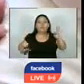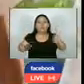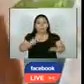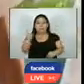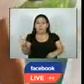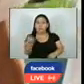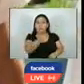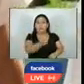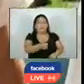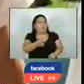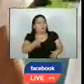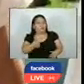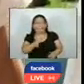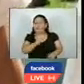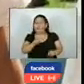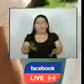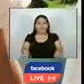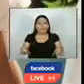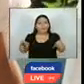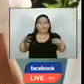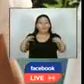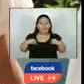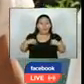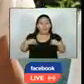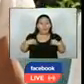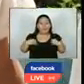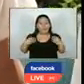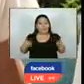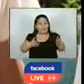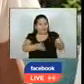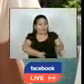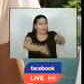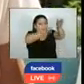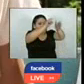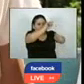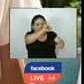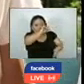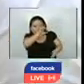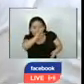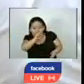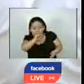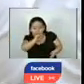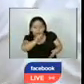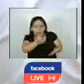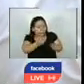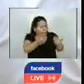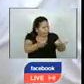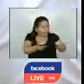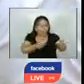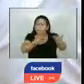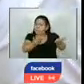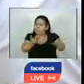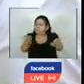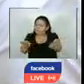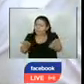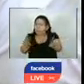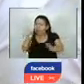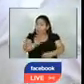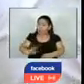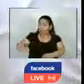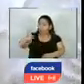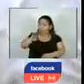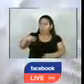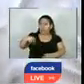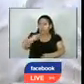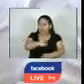el bienestar de la población, ¿verdad? No va a permitir que mientras las instituciones, pues, tratan de brindarles un tratamiento